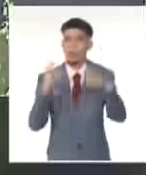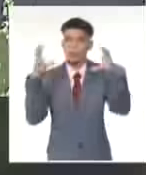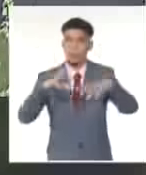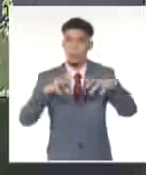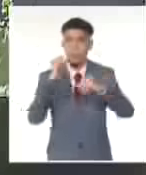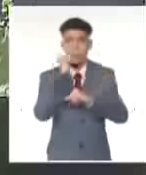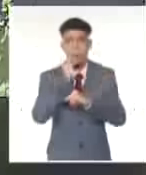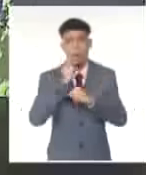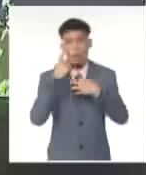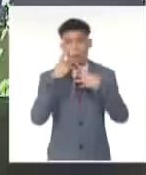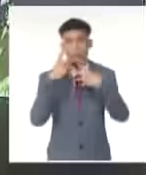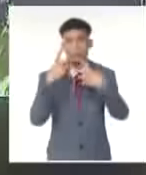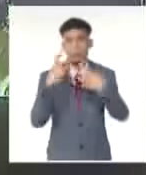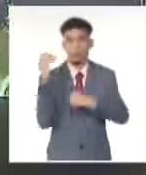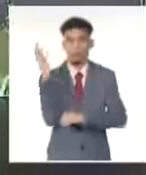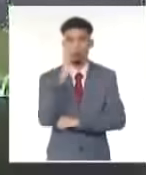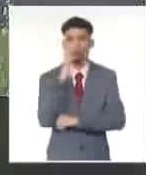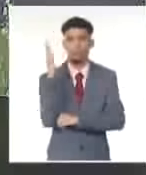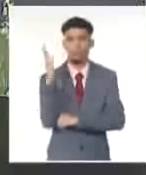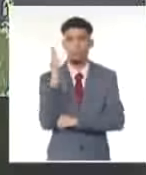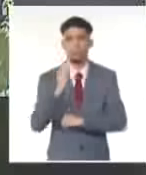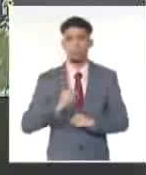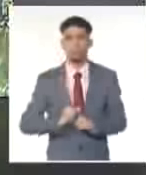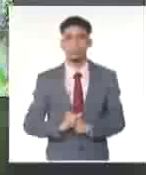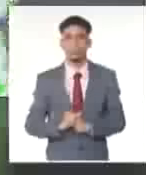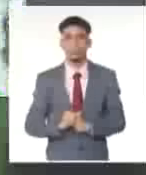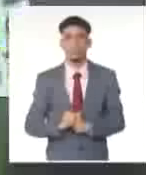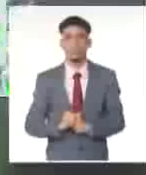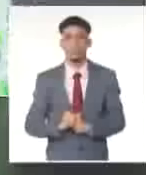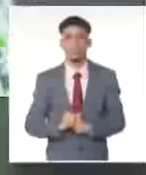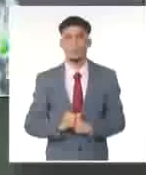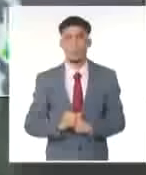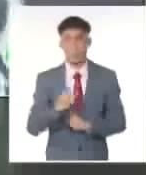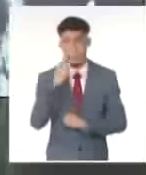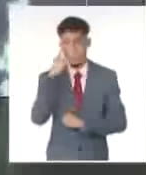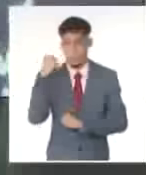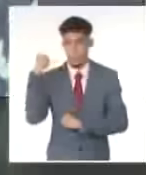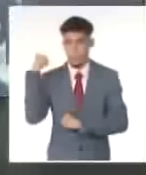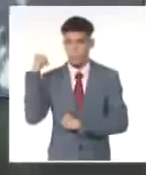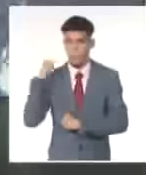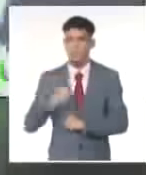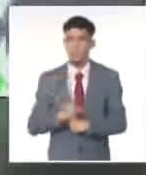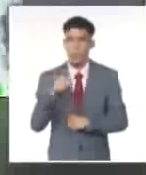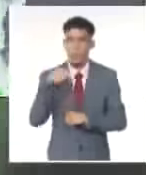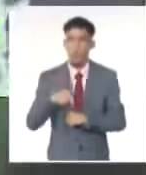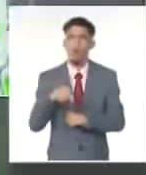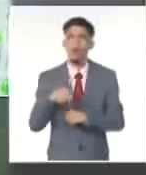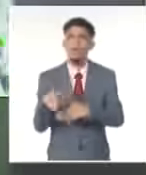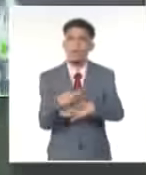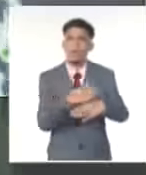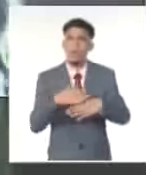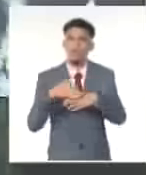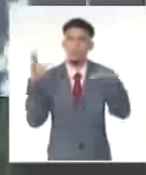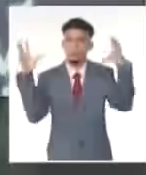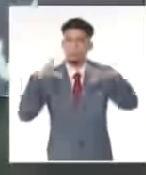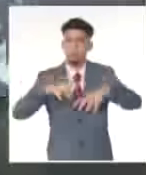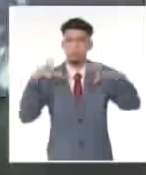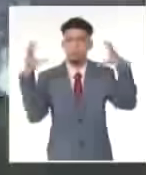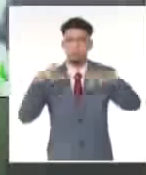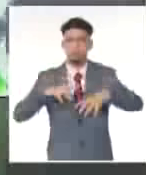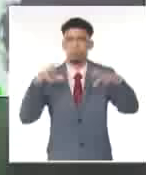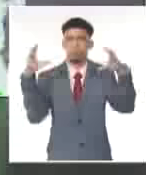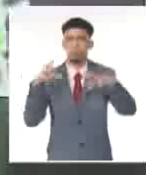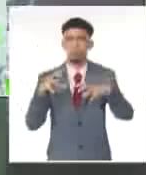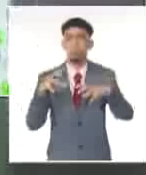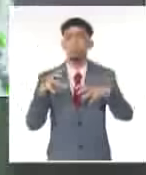que tiene este sistema. Bueno, dicho esto, miren ustedes hoy cómo han pasado áreas de lluvia en prácticamente todo